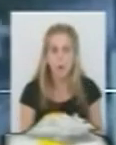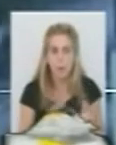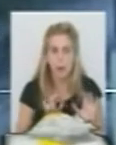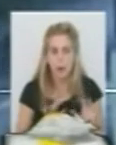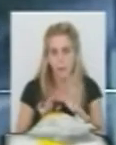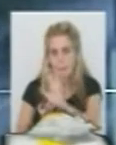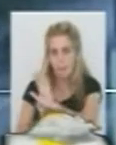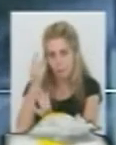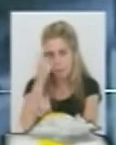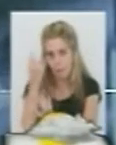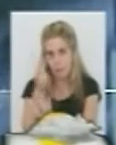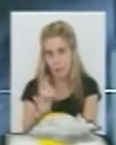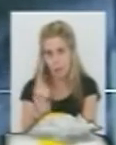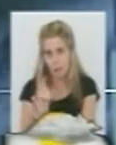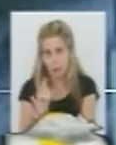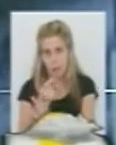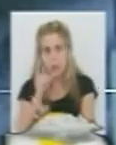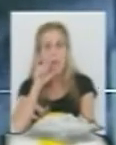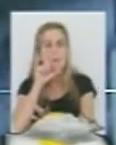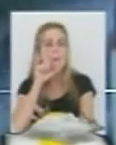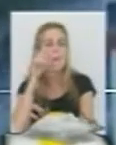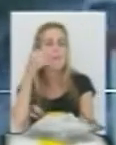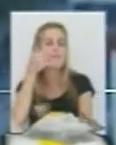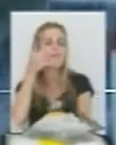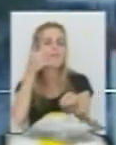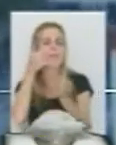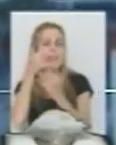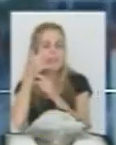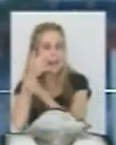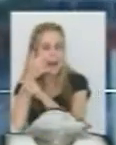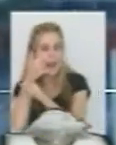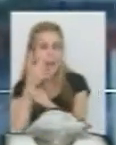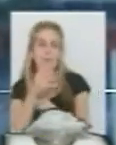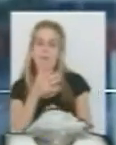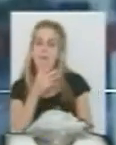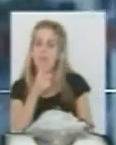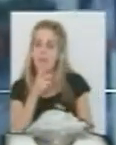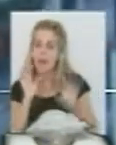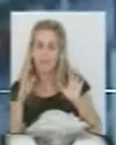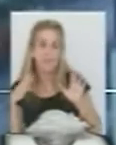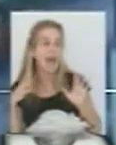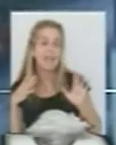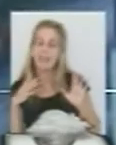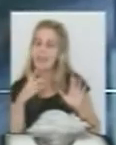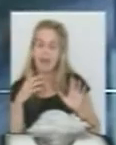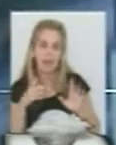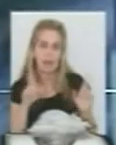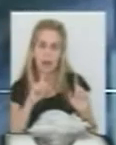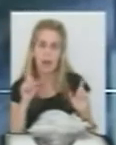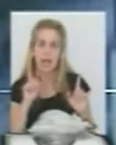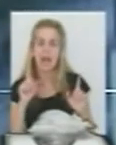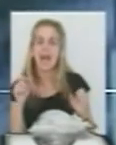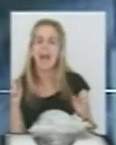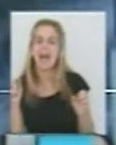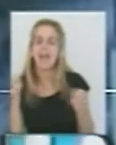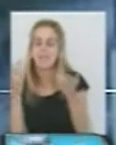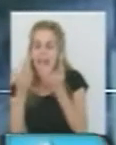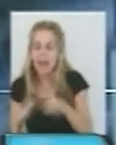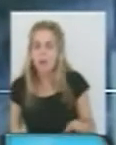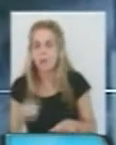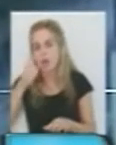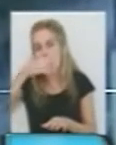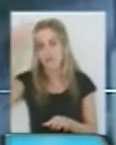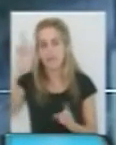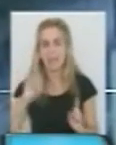lo escriben y es cierto. Creo que vos lo comentaste. No entró la renuncia todavía, ¿eh? No, todavía no. Lo dijimos. Todavía no